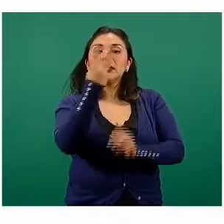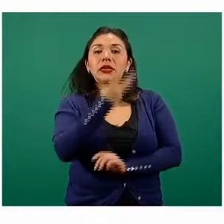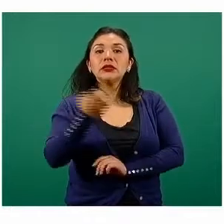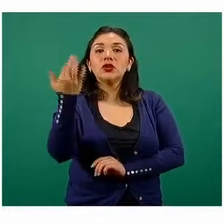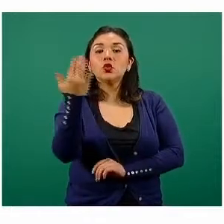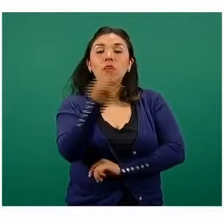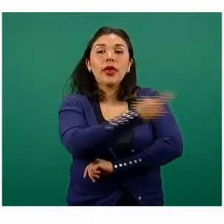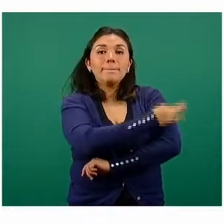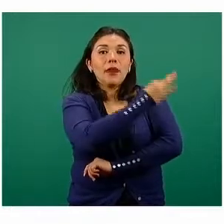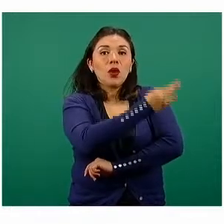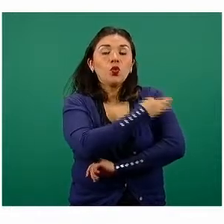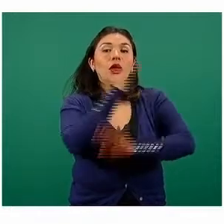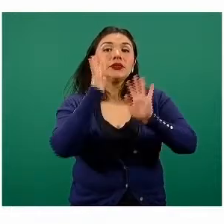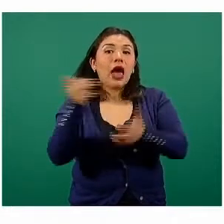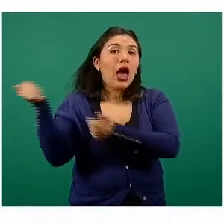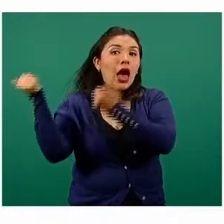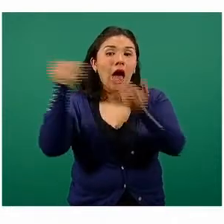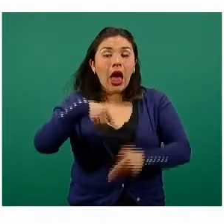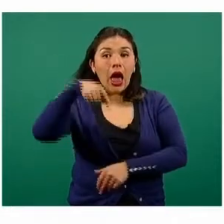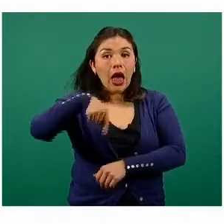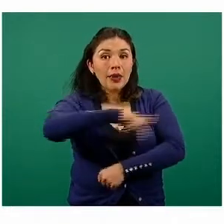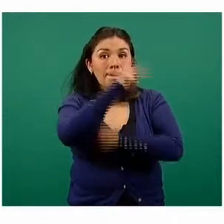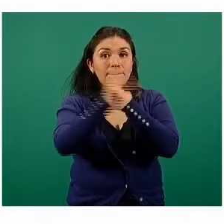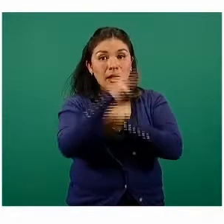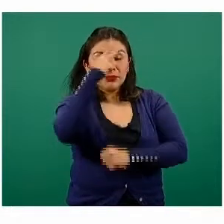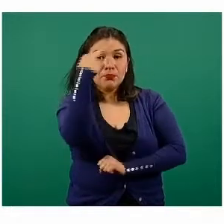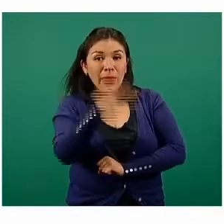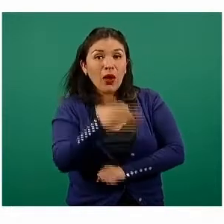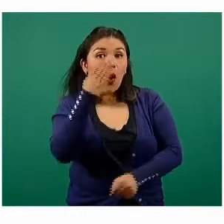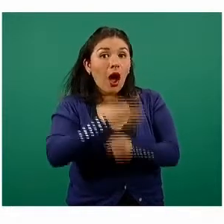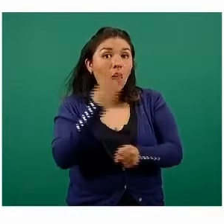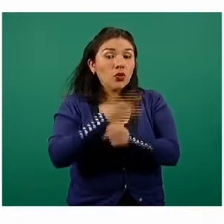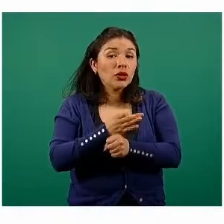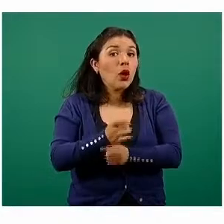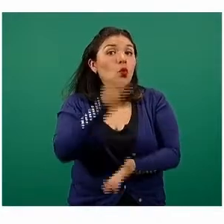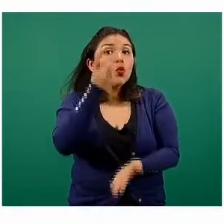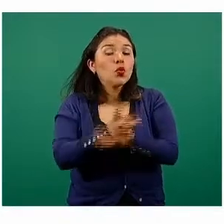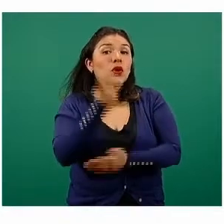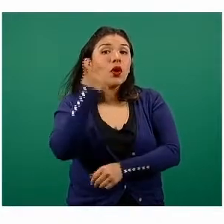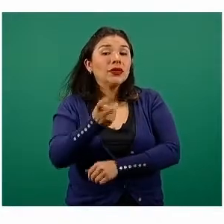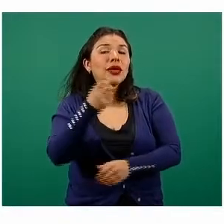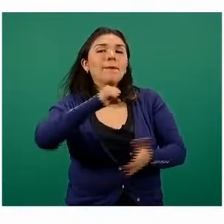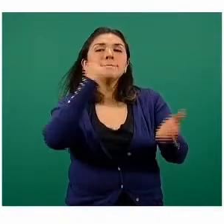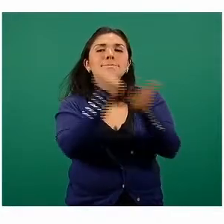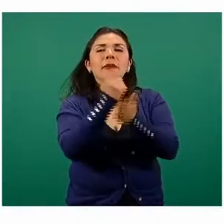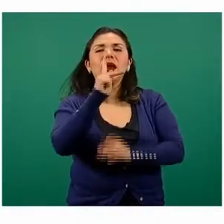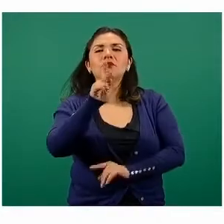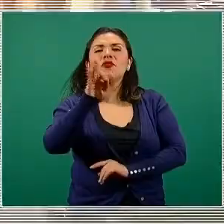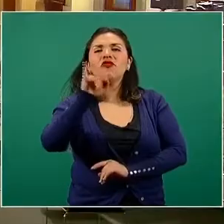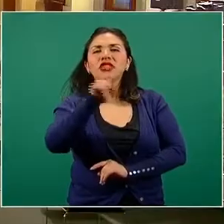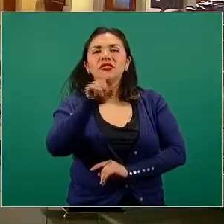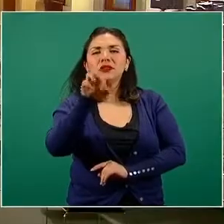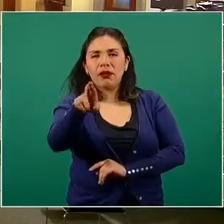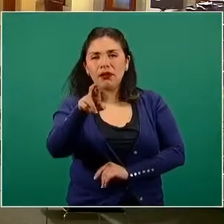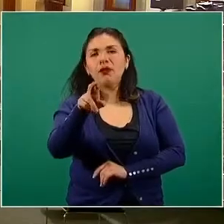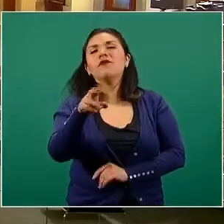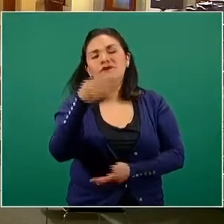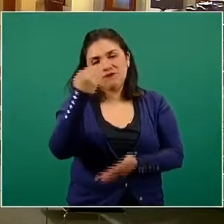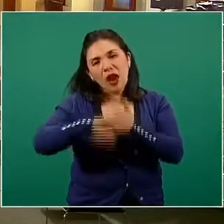766,350 dosis que han llegado a nuestro país hasta el momento solamente de la vacuna Pfizer-BioNTech. La